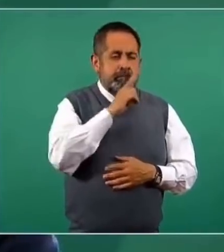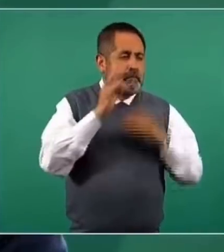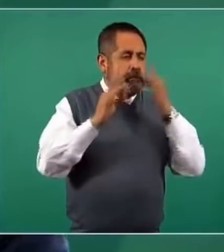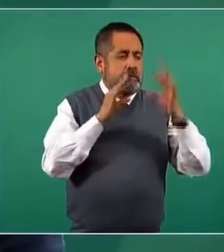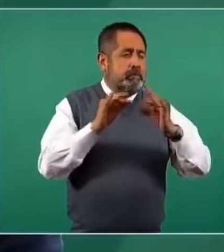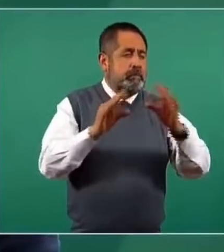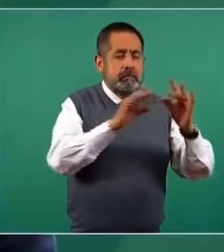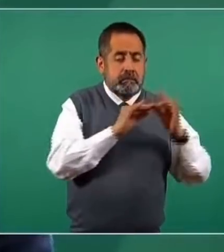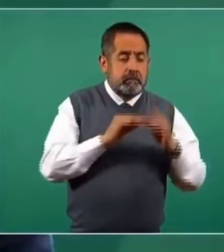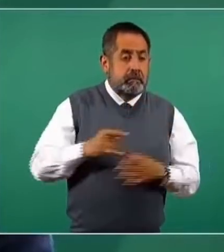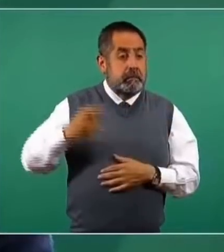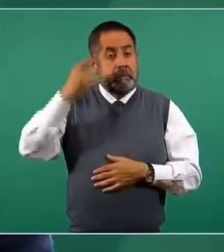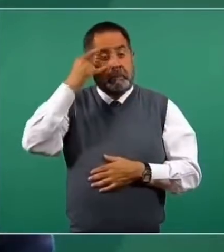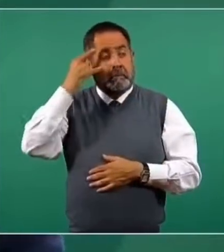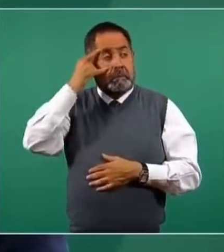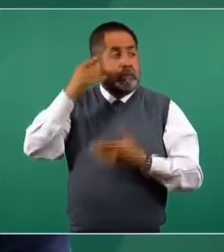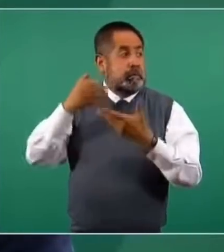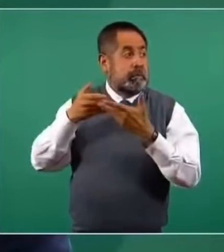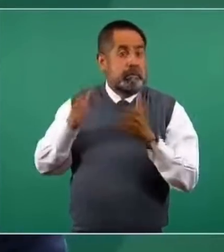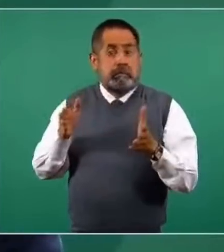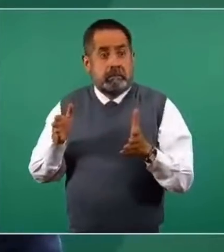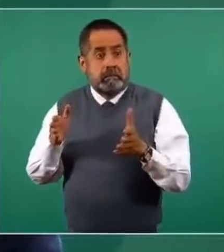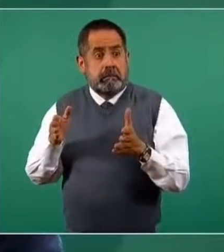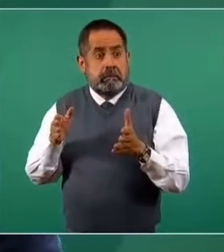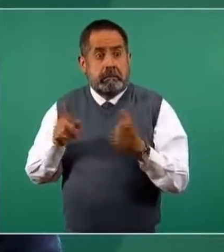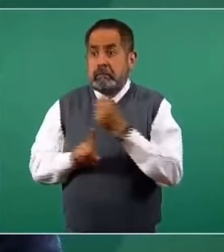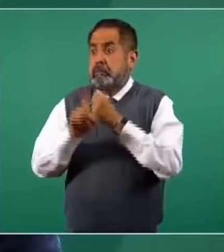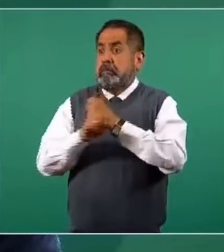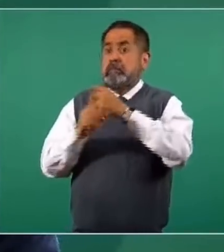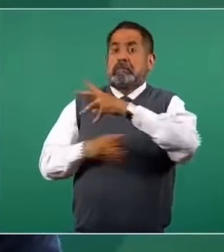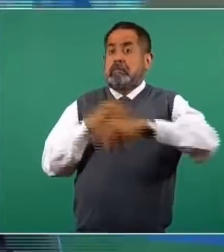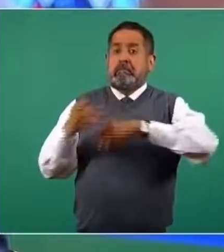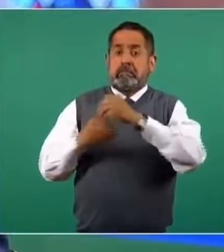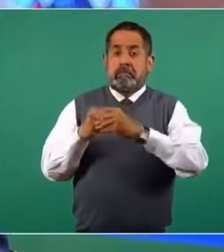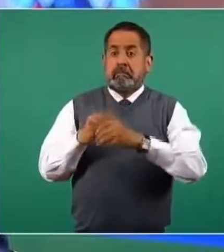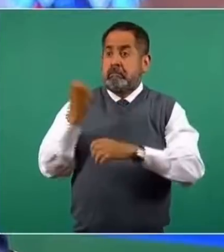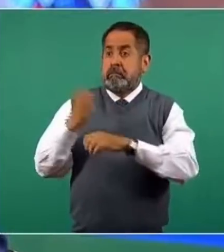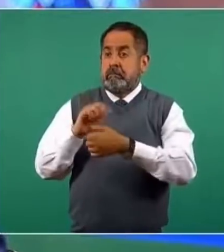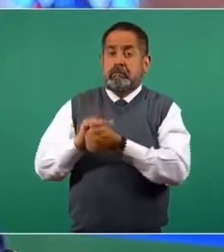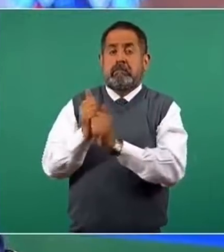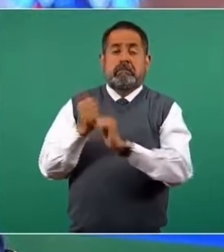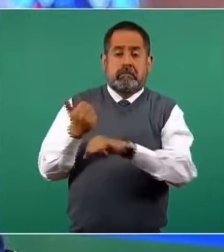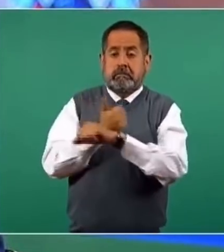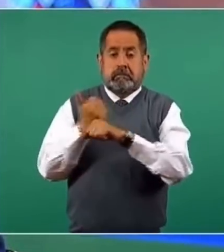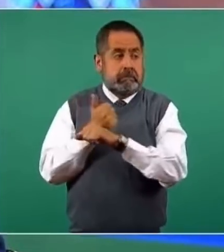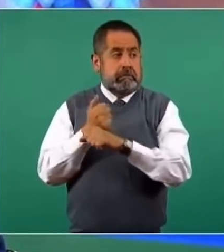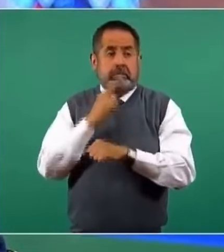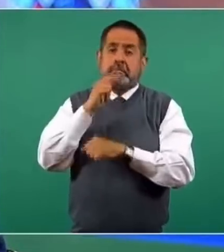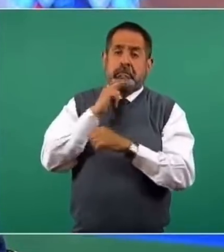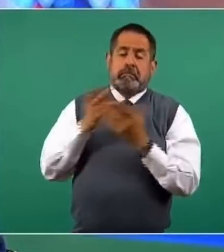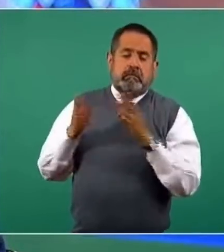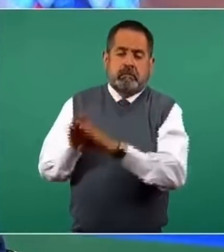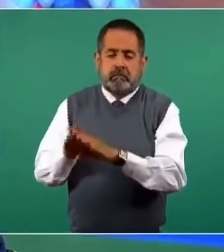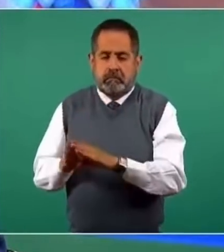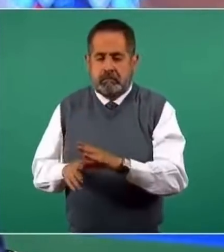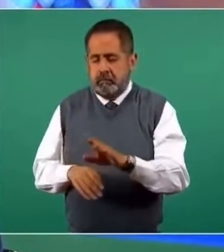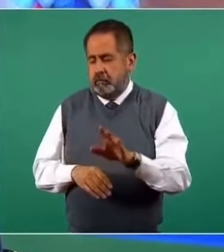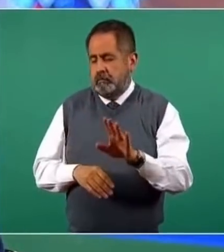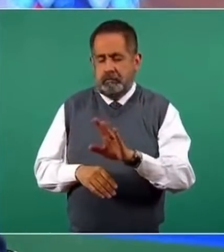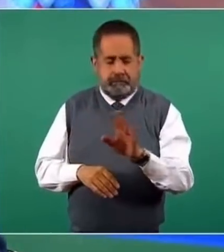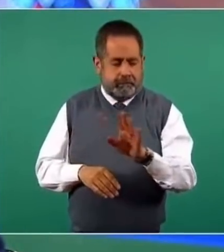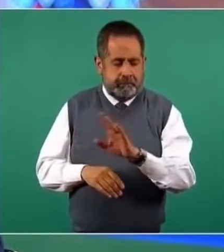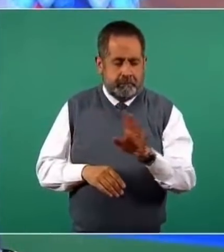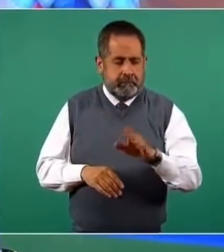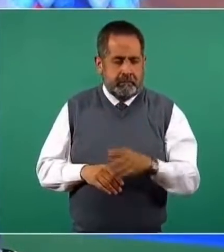que Campeche abrió las escuelas y por eso pasó a semáforo amarillo, que pareciera sugerir que es